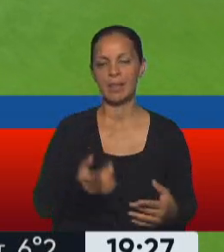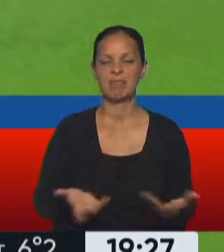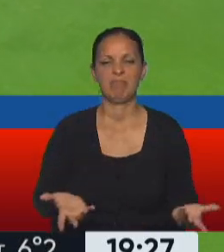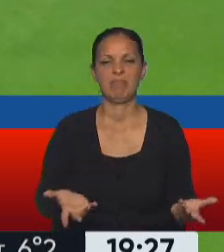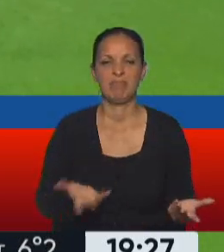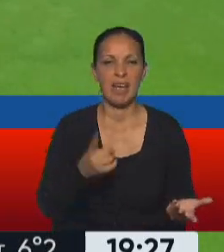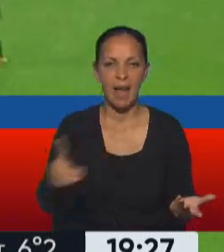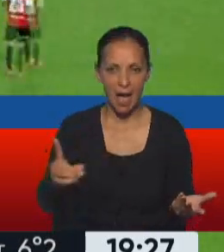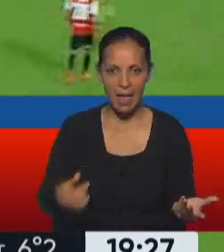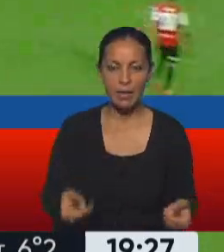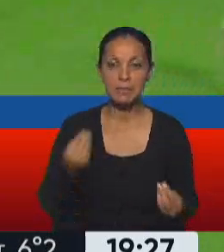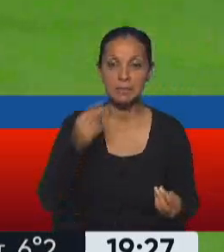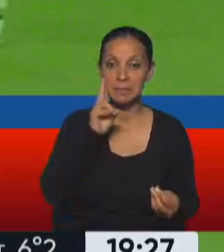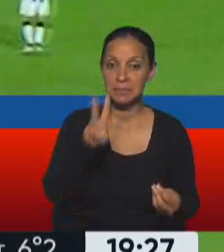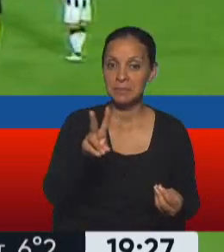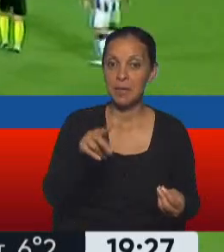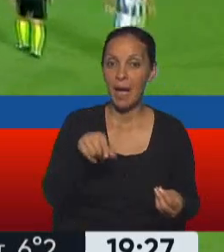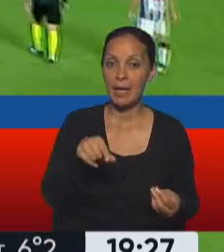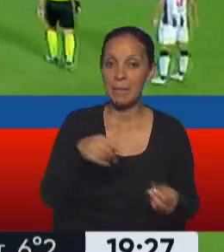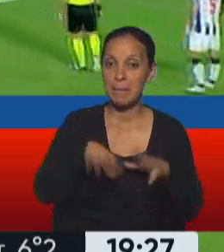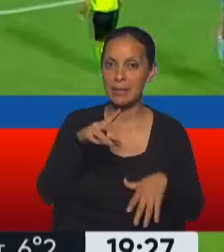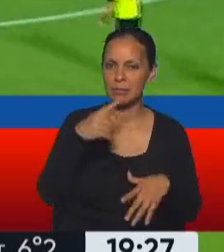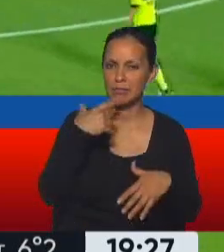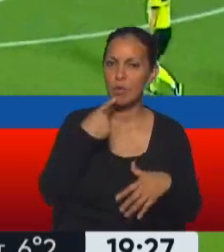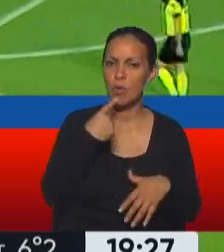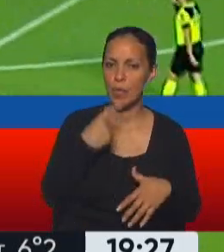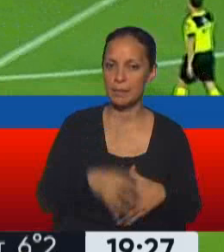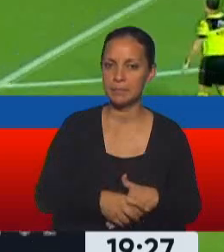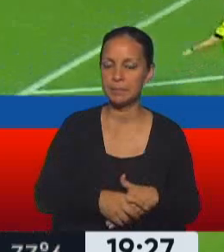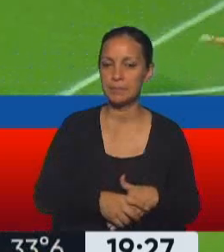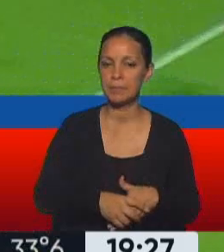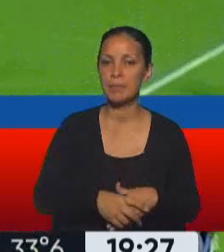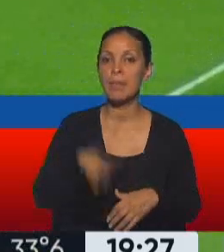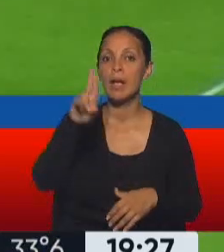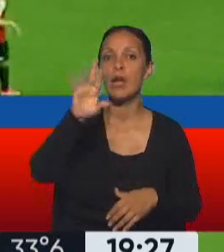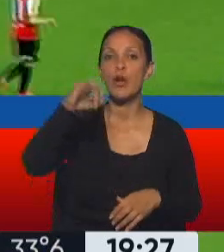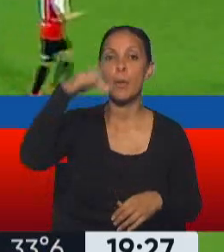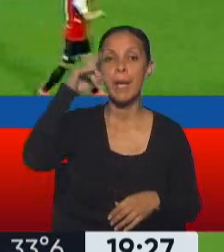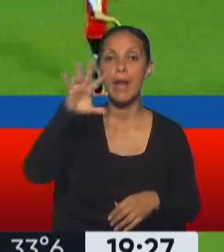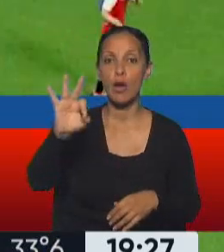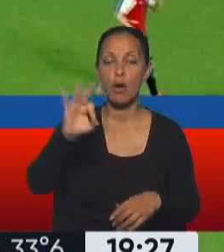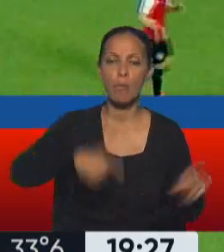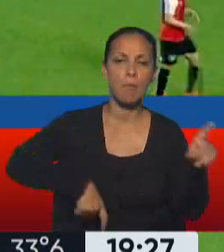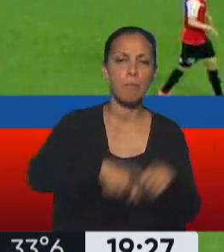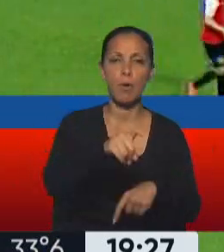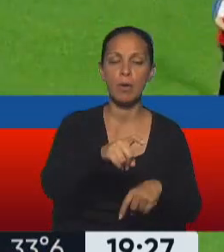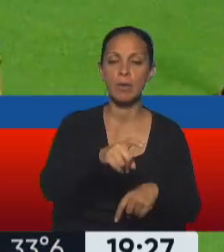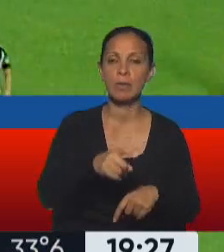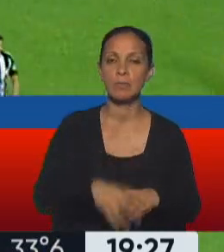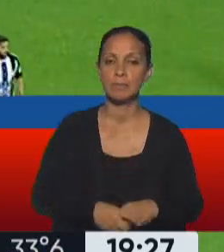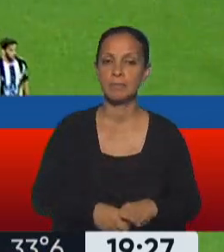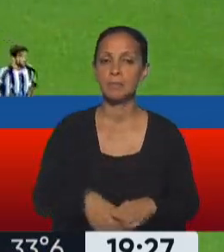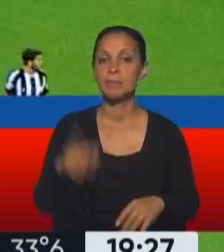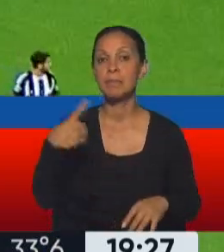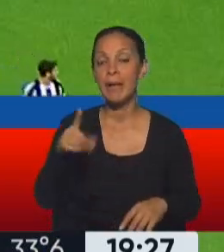rara, porque acá vemos dónde está la gran polémica. Romero define después del rebote. Muy finita la jugada, es